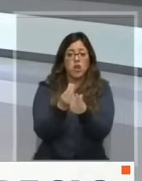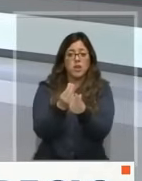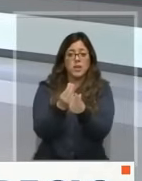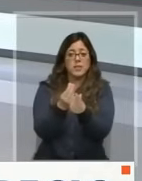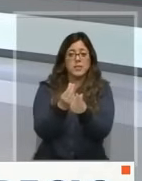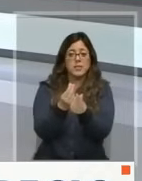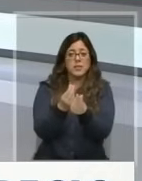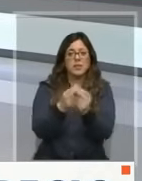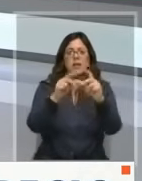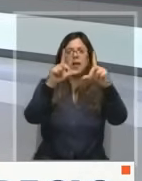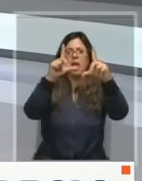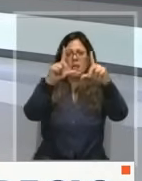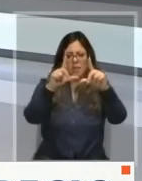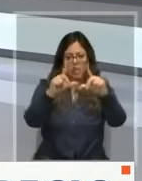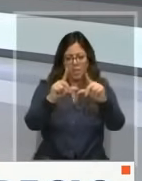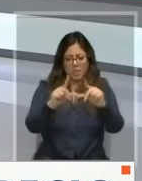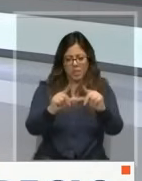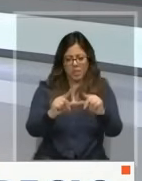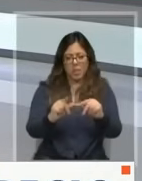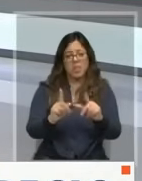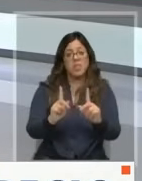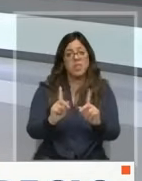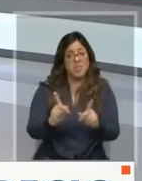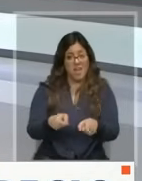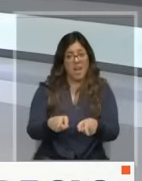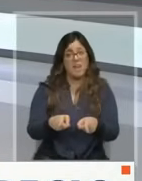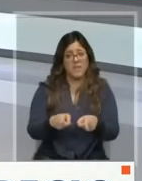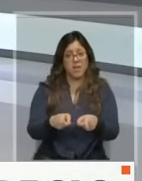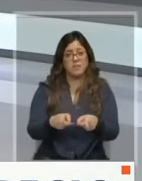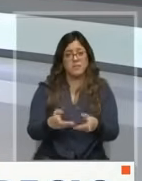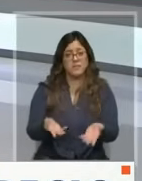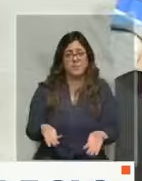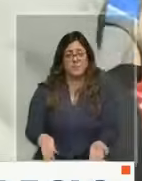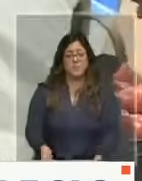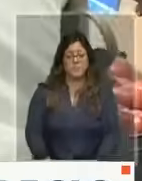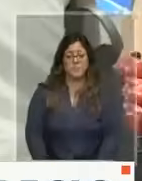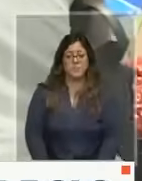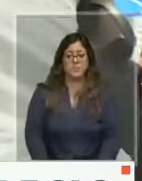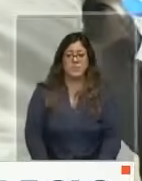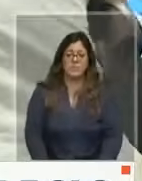debieran bajar en los próximos días y meses.